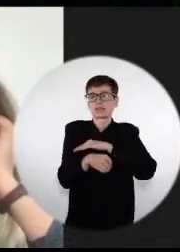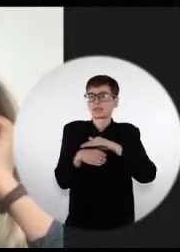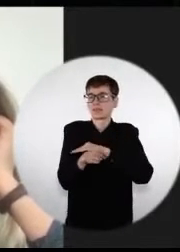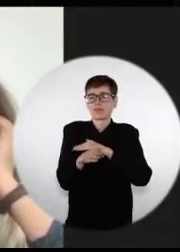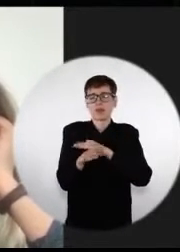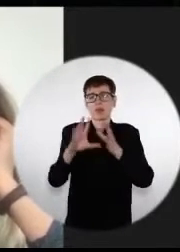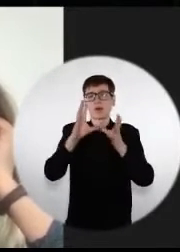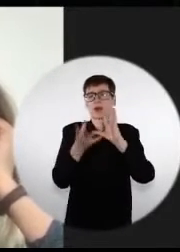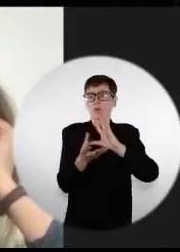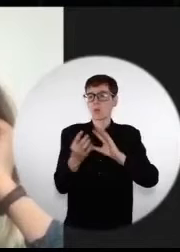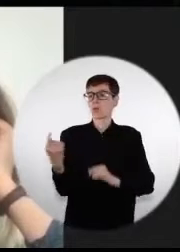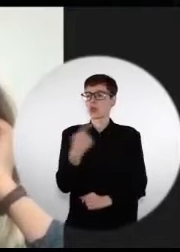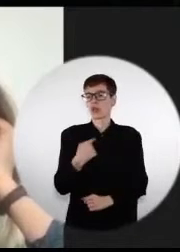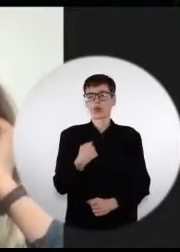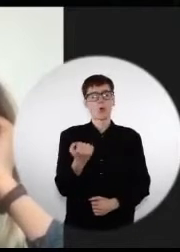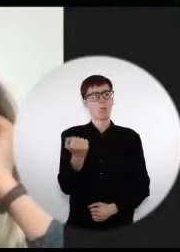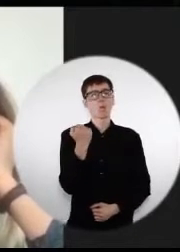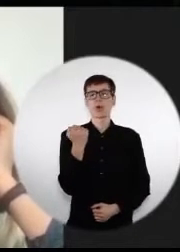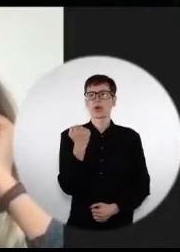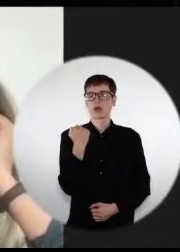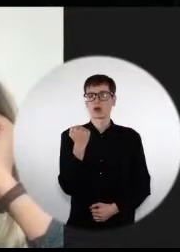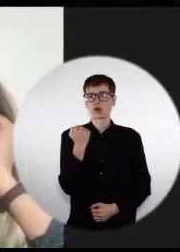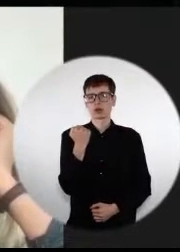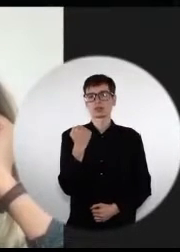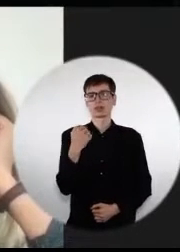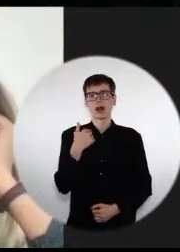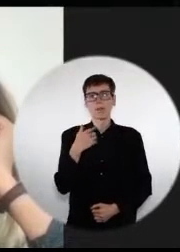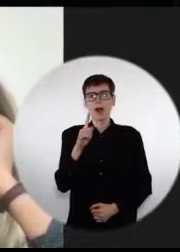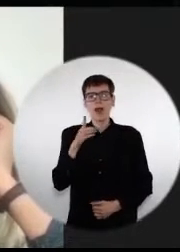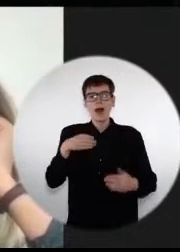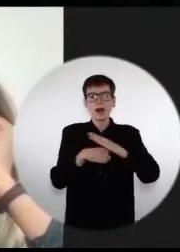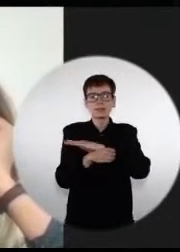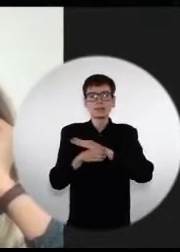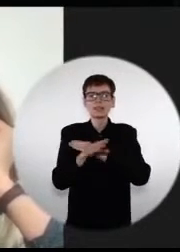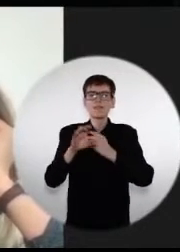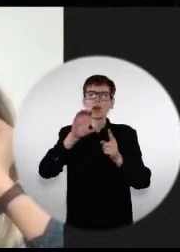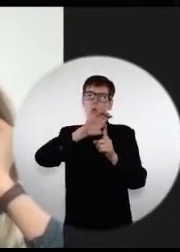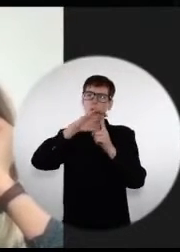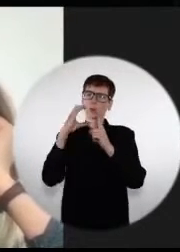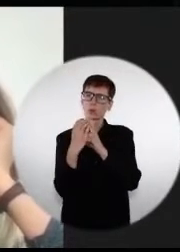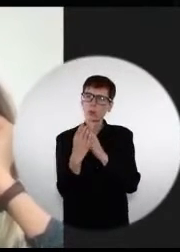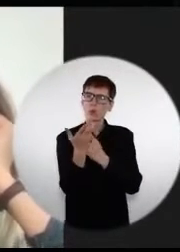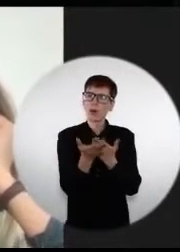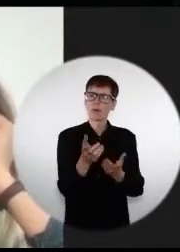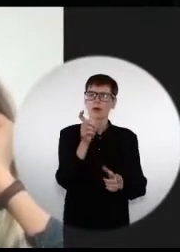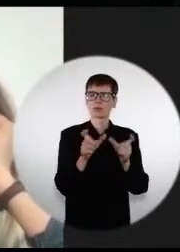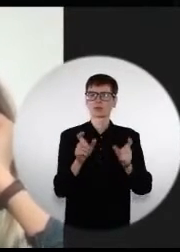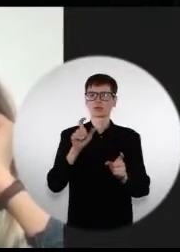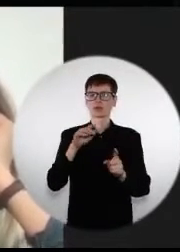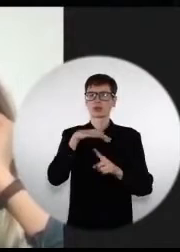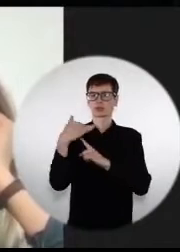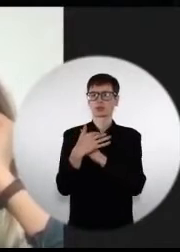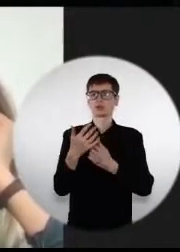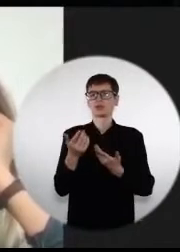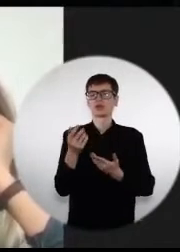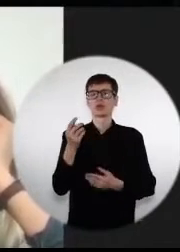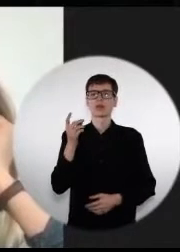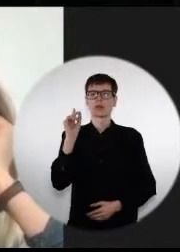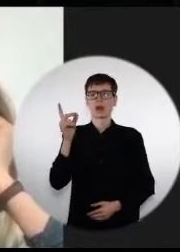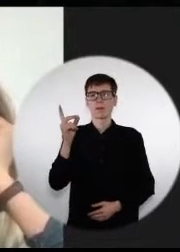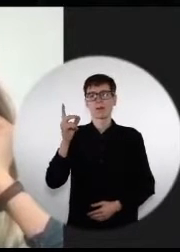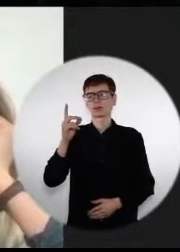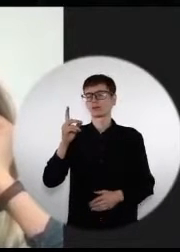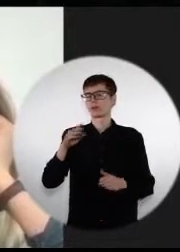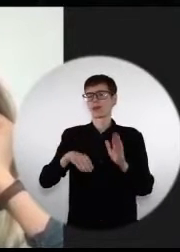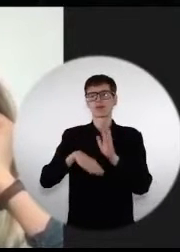sido el mundo para ellos y siga siendo está al día de hoy y luego está que hemos sido nosotros en no hacer accesible en este caso la cultura